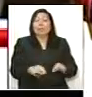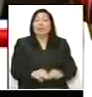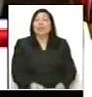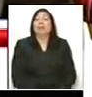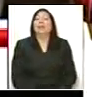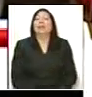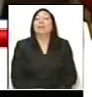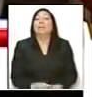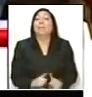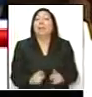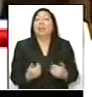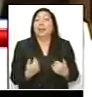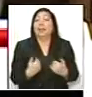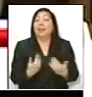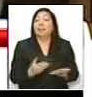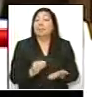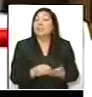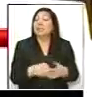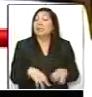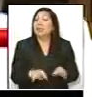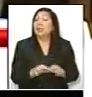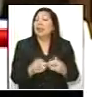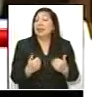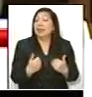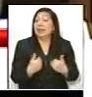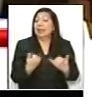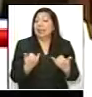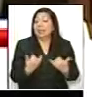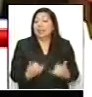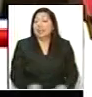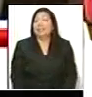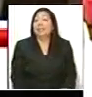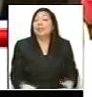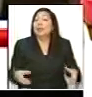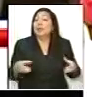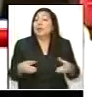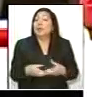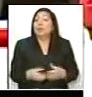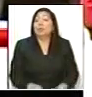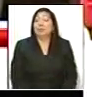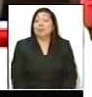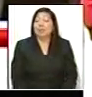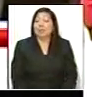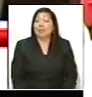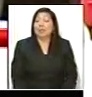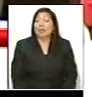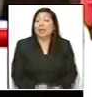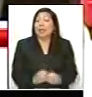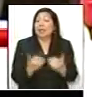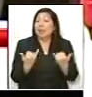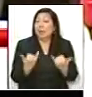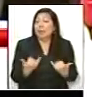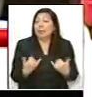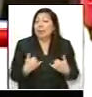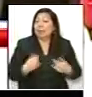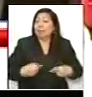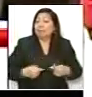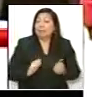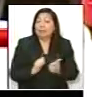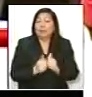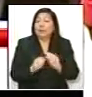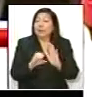Sin embargo, atendiendo la prioridad que tiene esta comisión, el día de hoy ya tenemos el debate de una